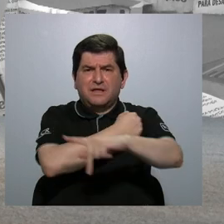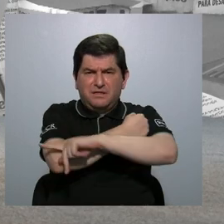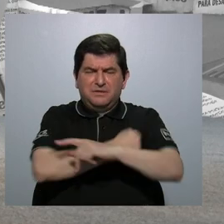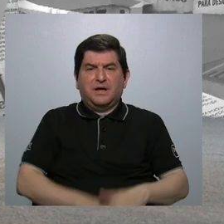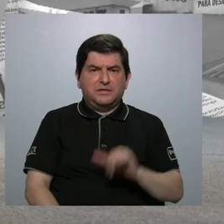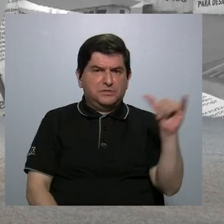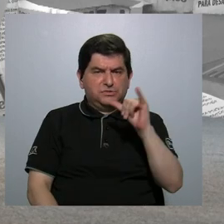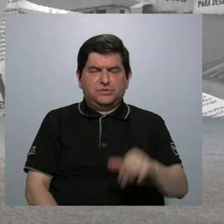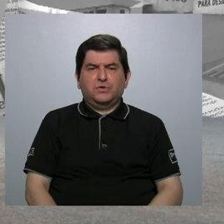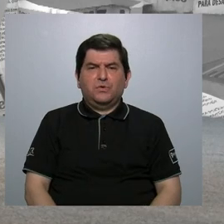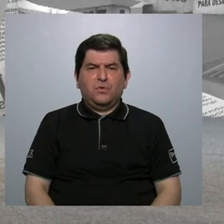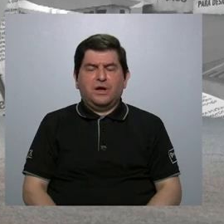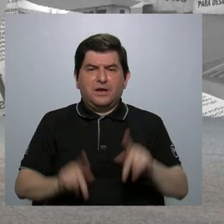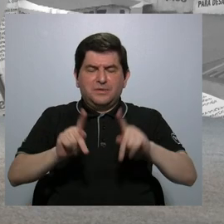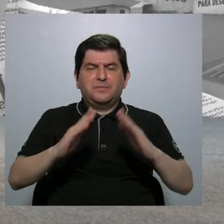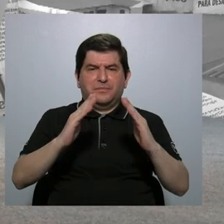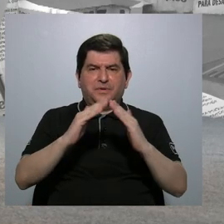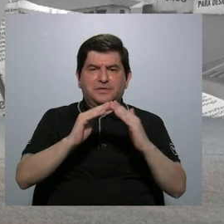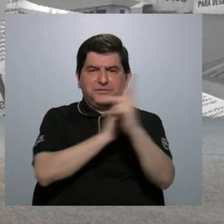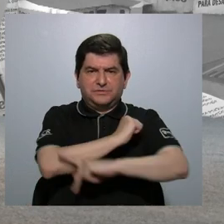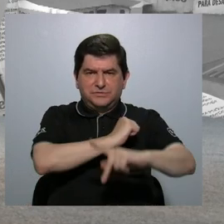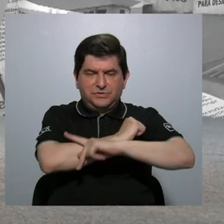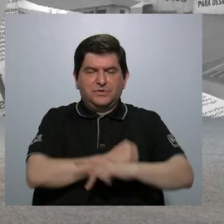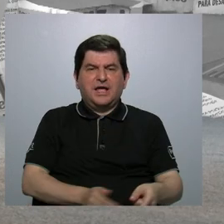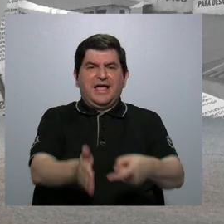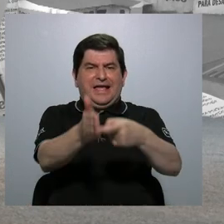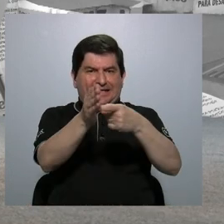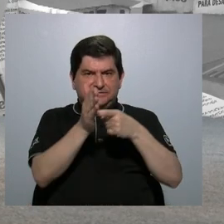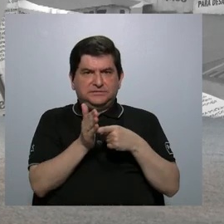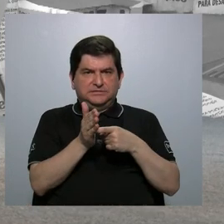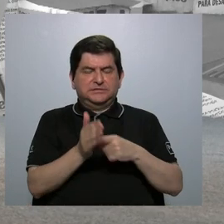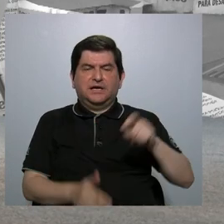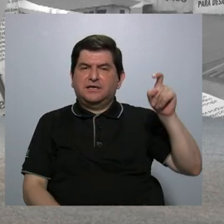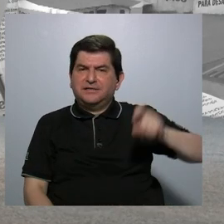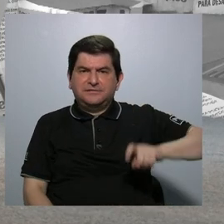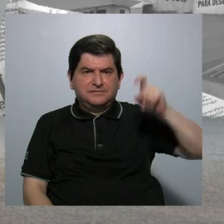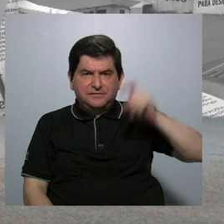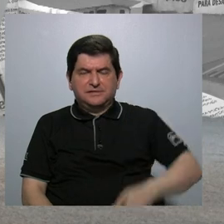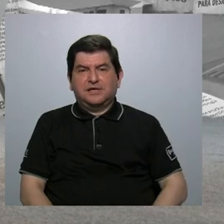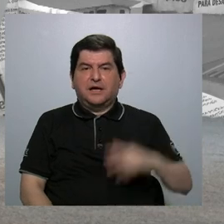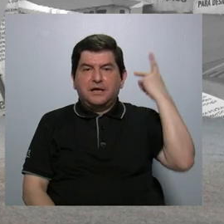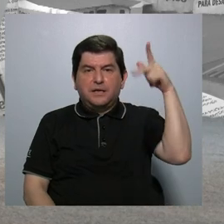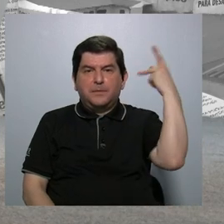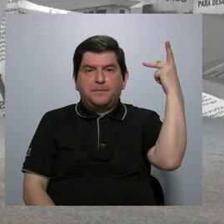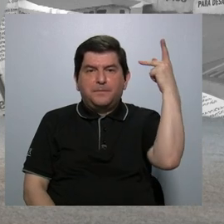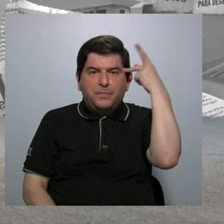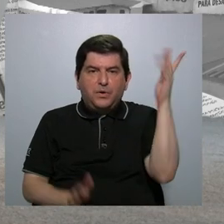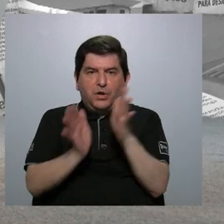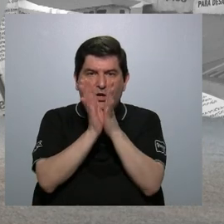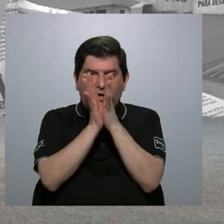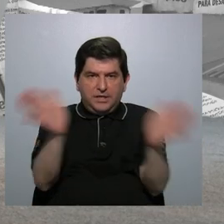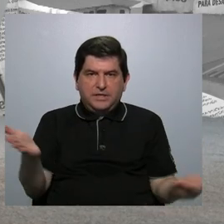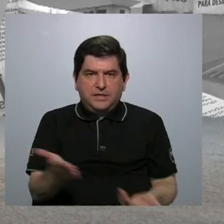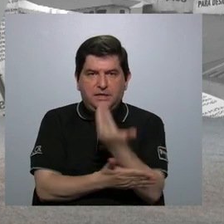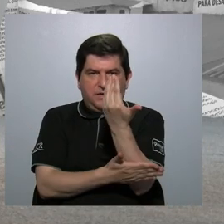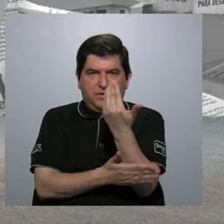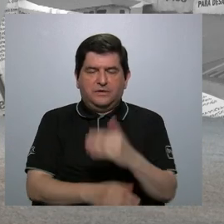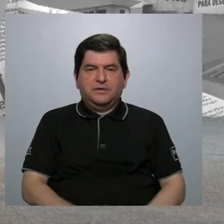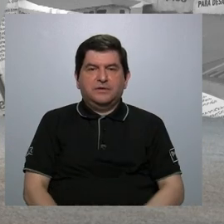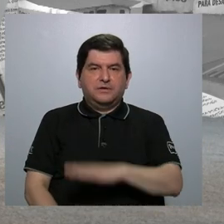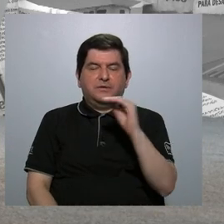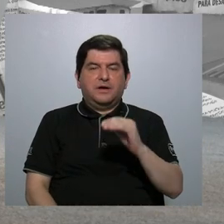y también para los habitantes, para que exijan la necesidad de políticas públicas nuevas